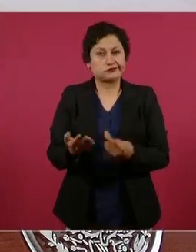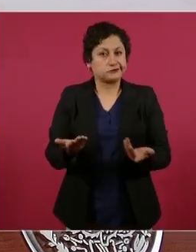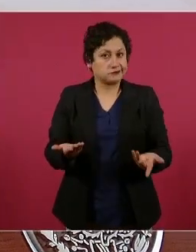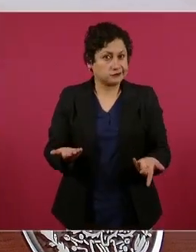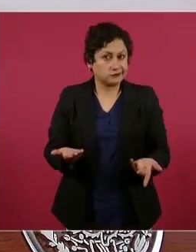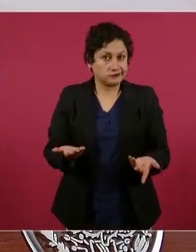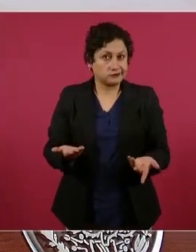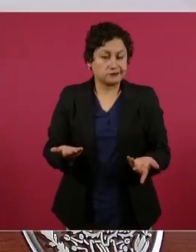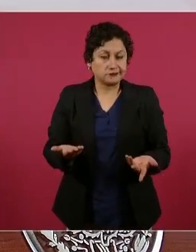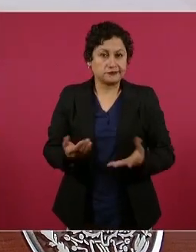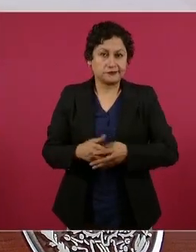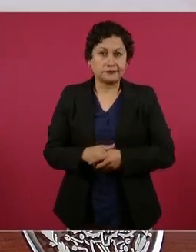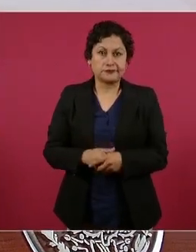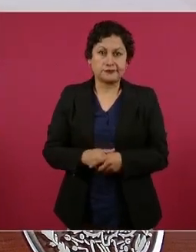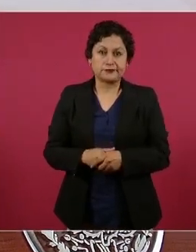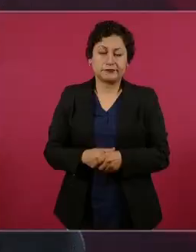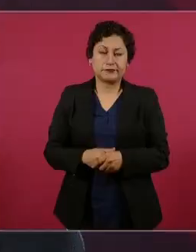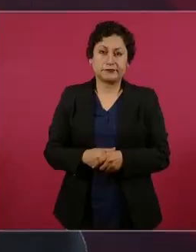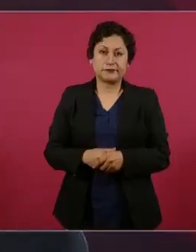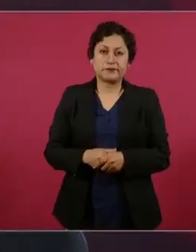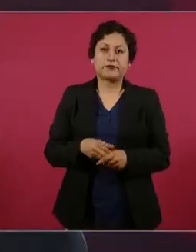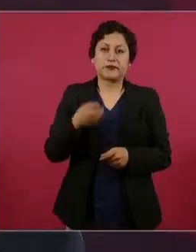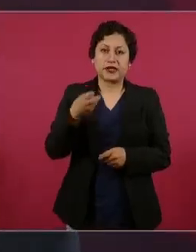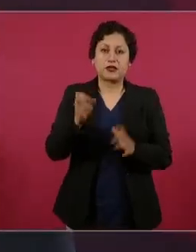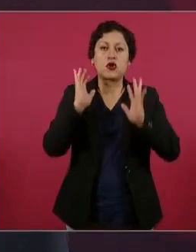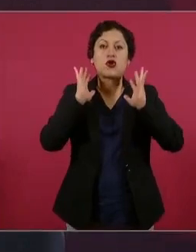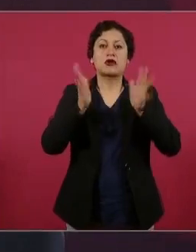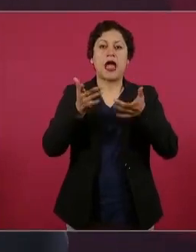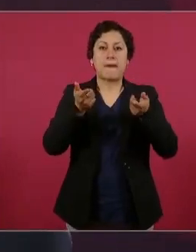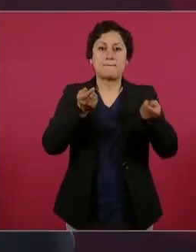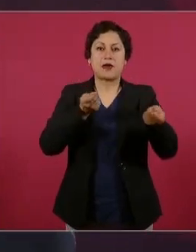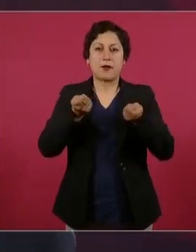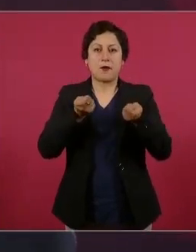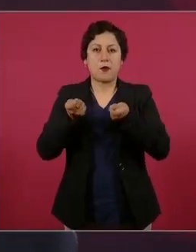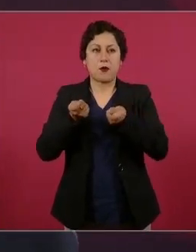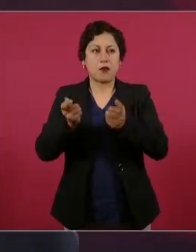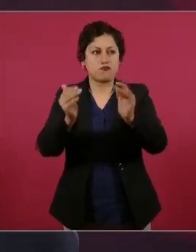De eso prácticamente se controló.